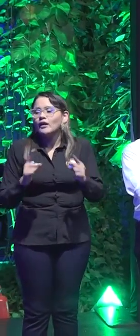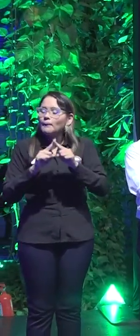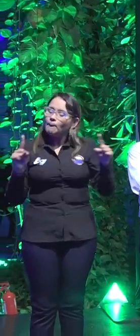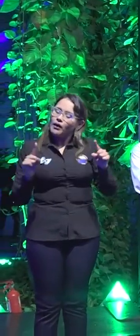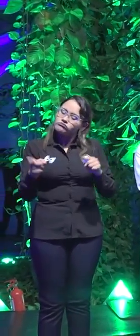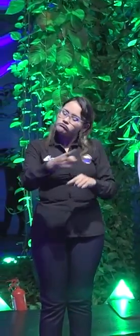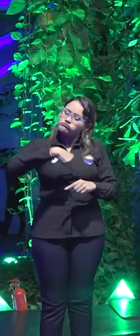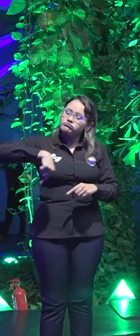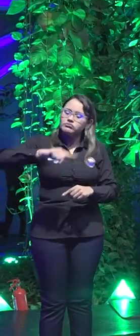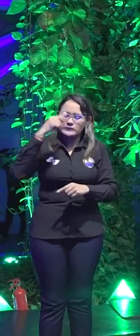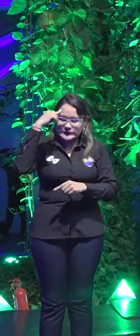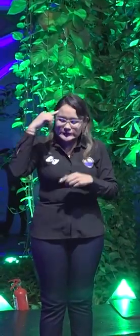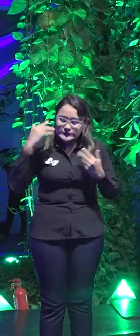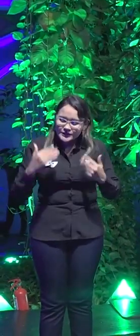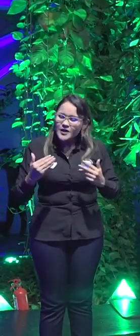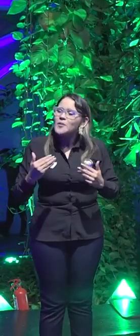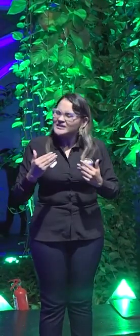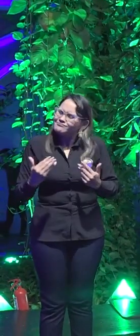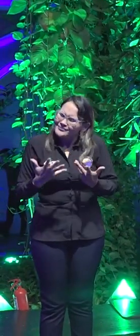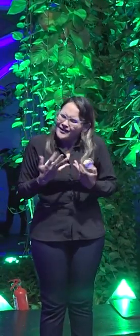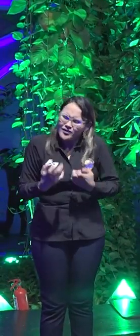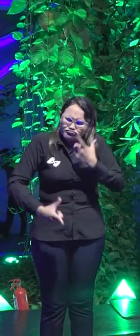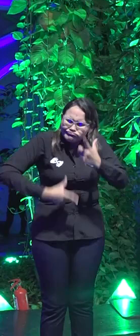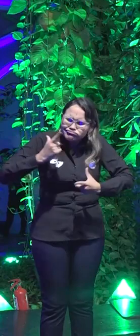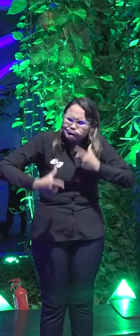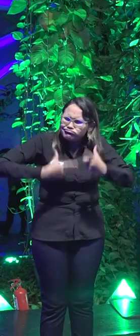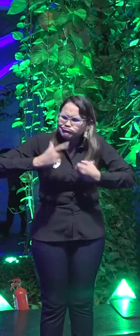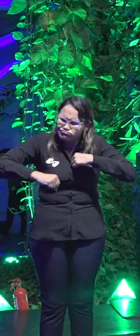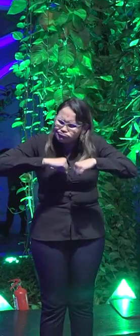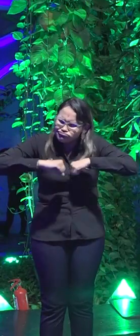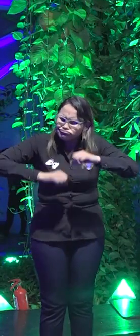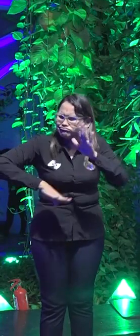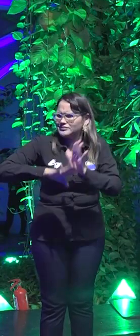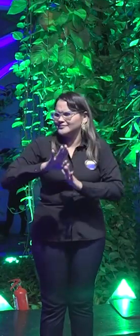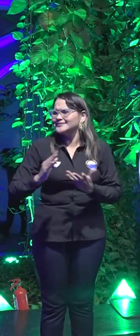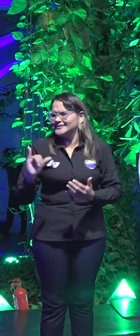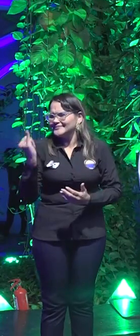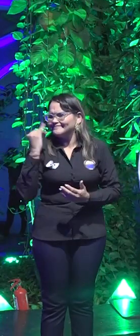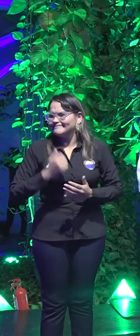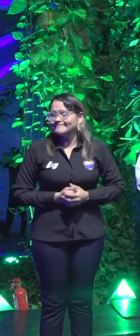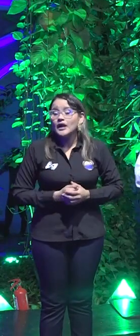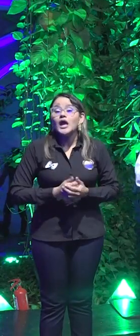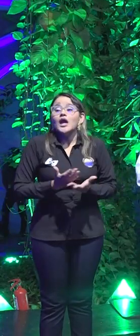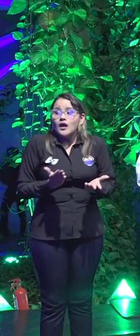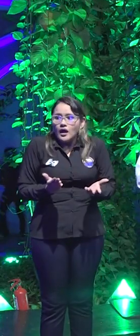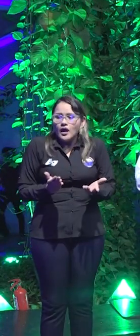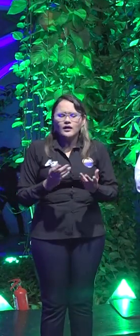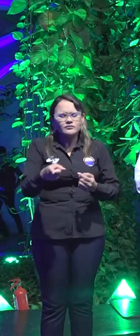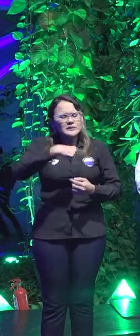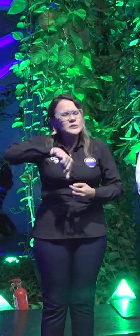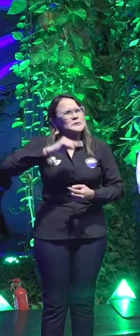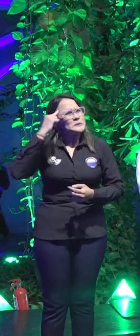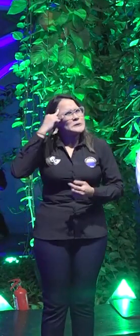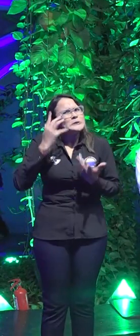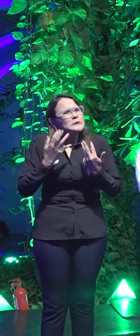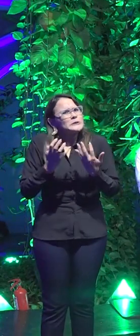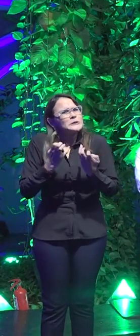estamos llenos de unas ganas de salir adelante que no tiene nadie en el mundo. ¿Y por qué emprendimos ese